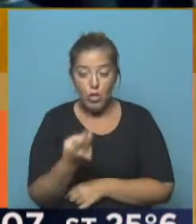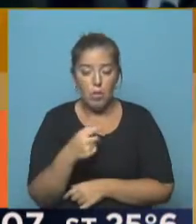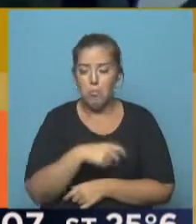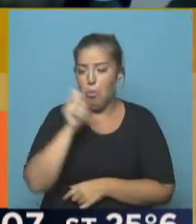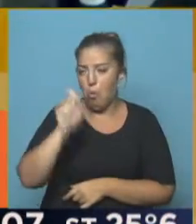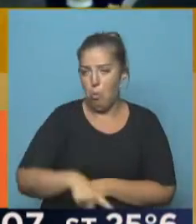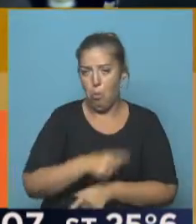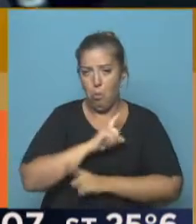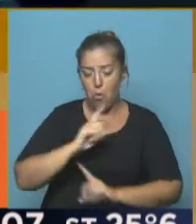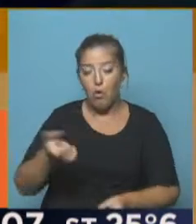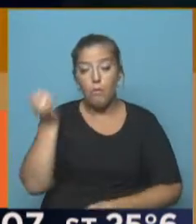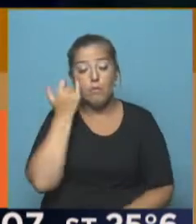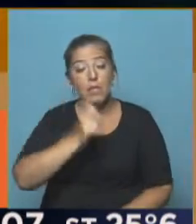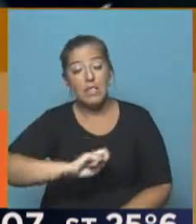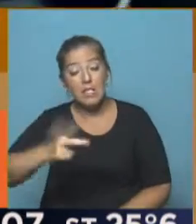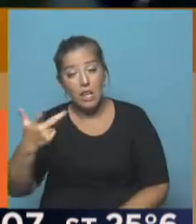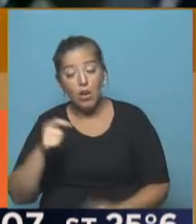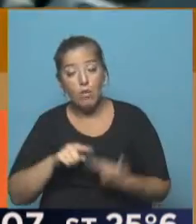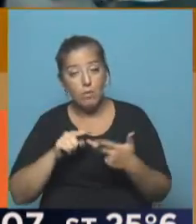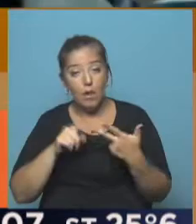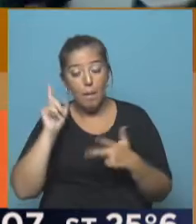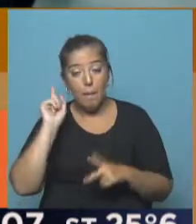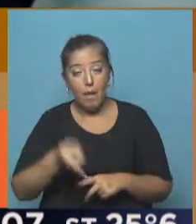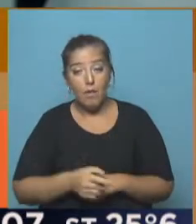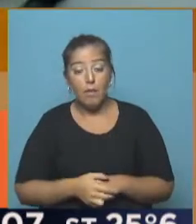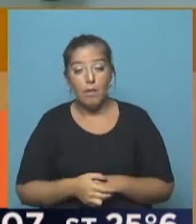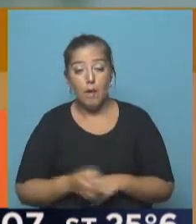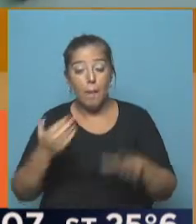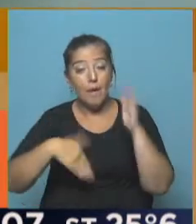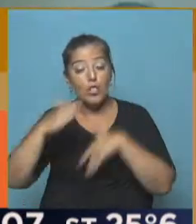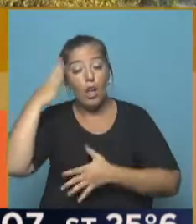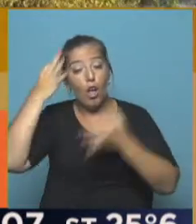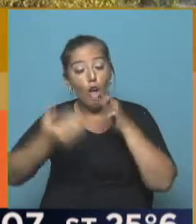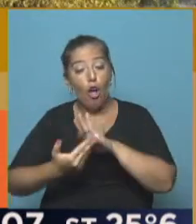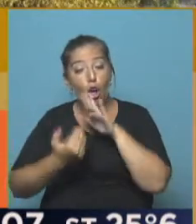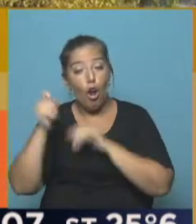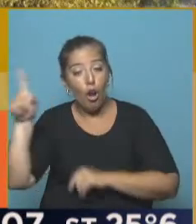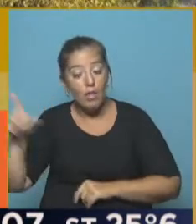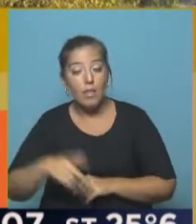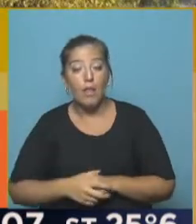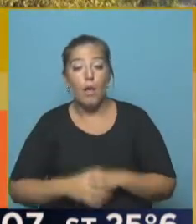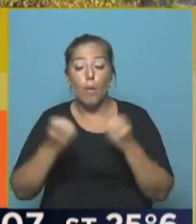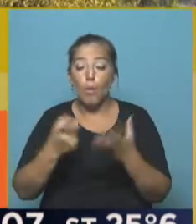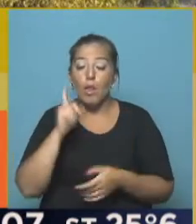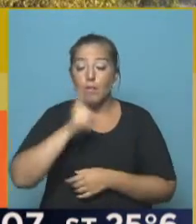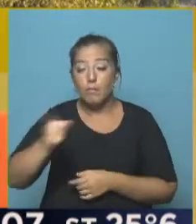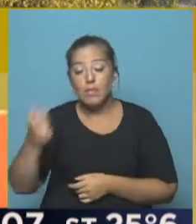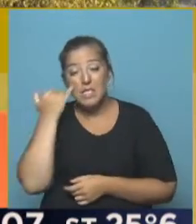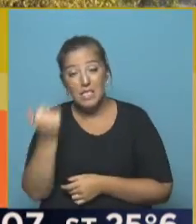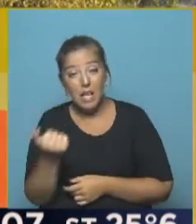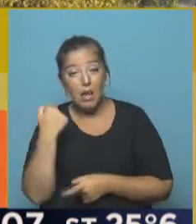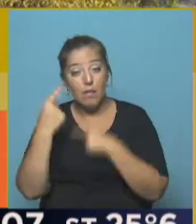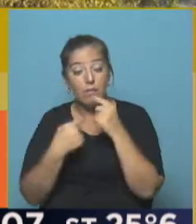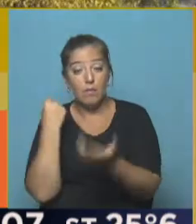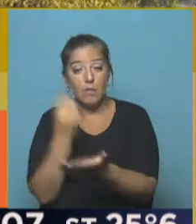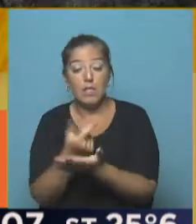en los Estados Unidos. Sí. Y en tercer lugar, va a tener mayoría propia en la Corte Suprema de Justicia de la Nación, porque acaba de nominar ya al sucesor de